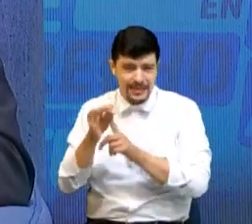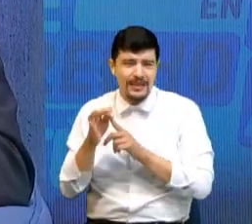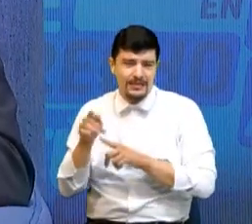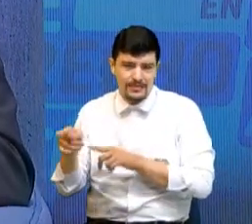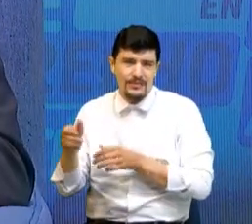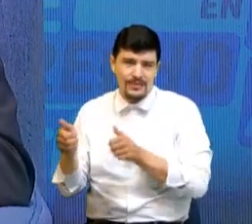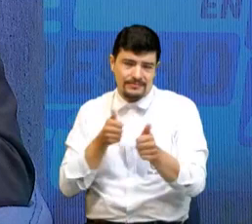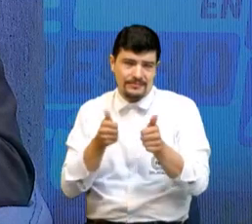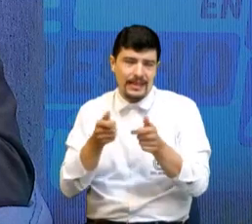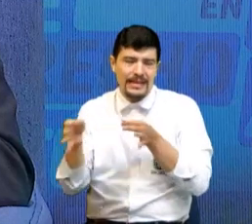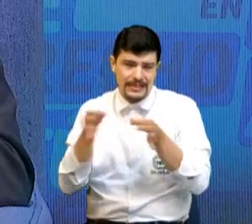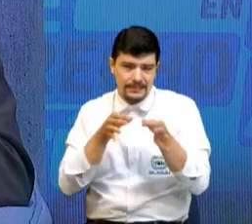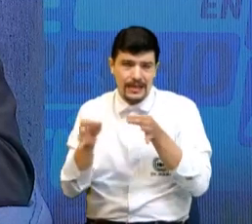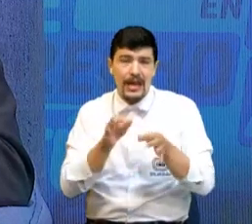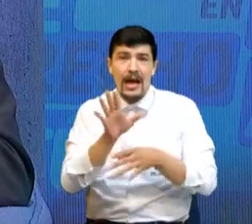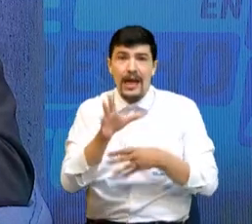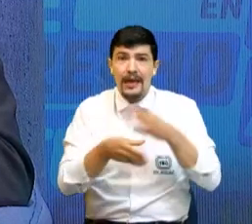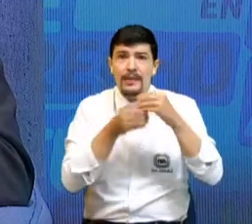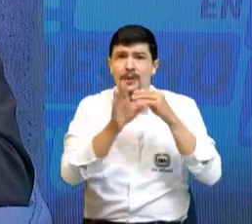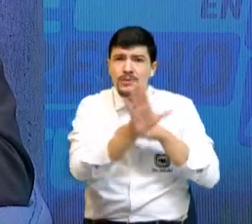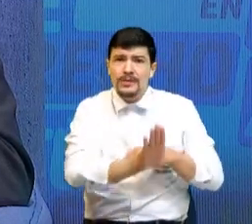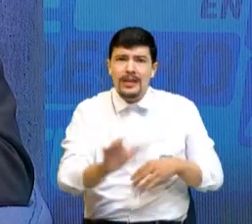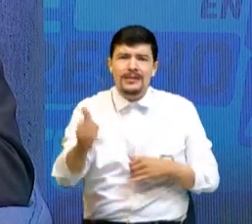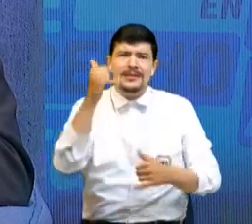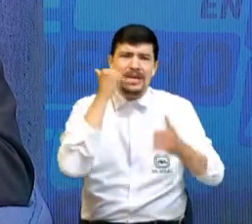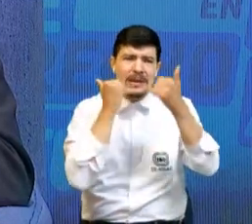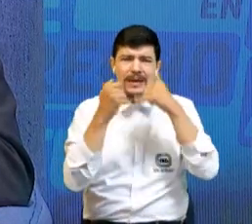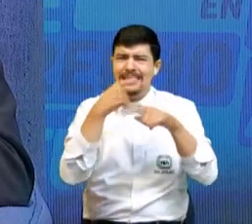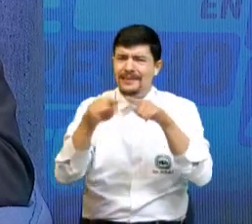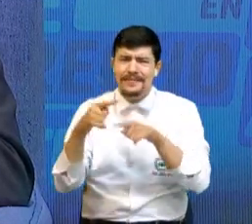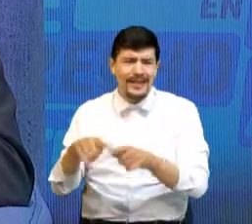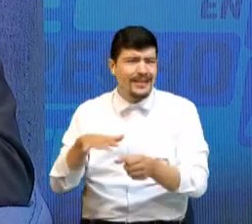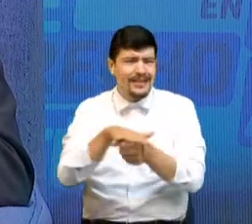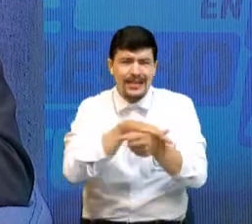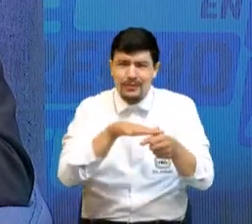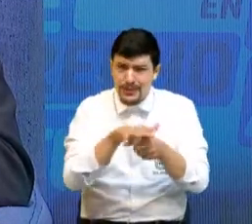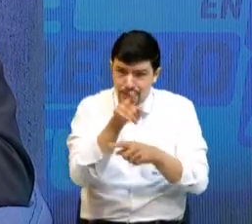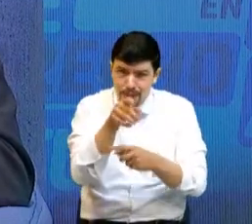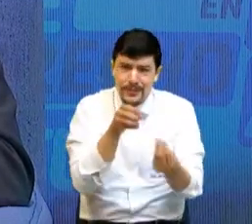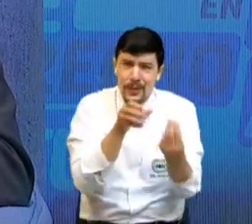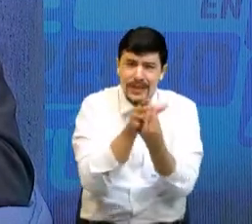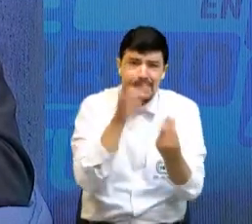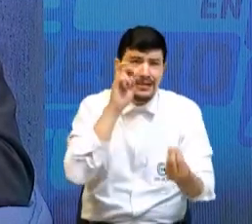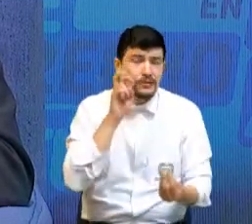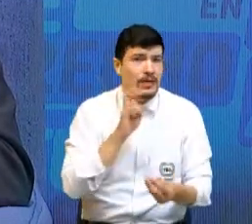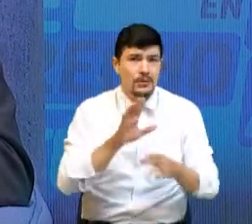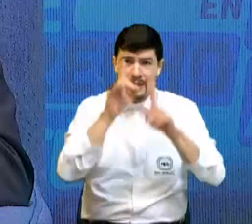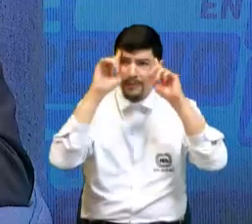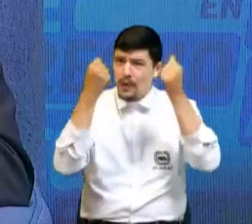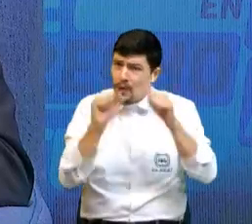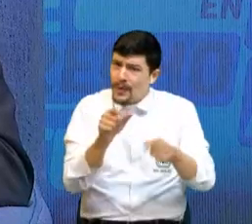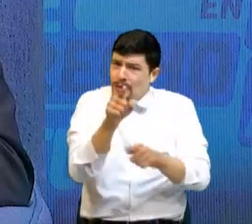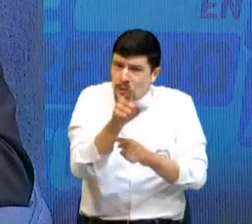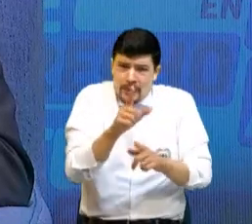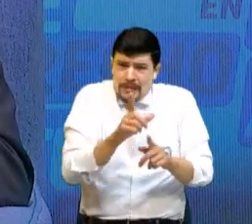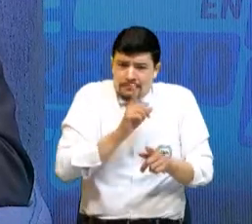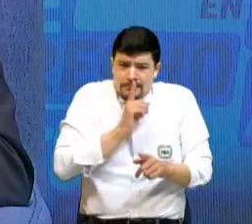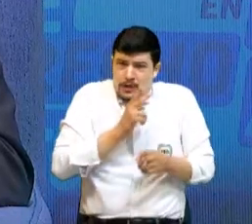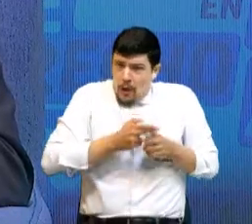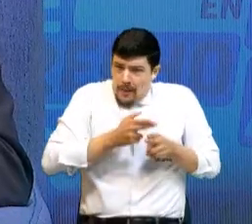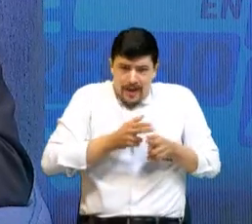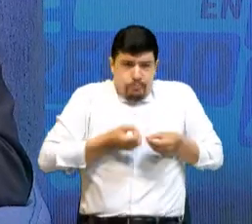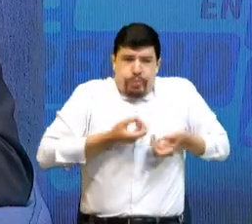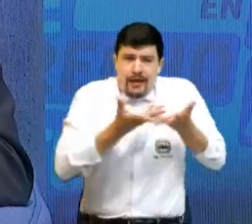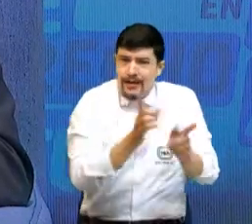llamadas de ustedes televidentes. Si tienen alguna situación por la que estén pasando, no se preocupe, no tiene que dar su nombre. Llámenos, coméntenos su caso